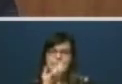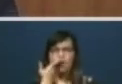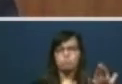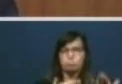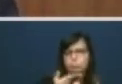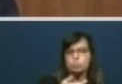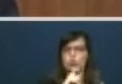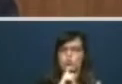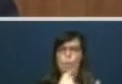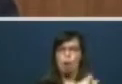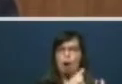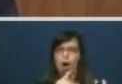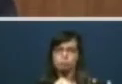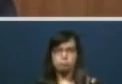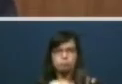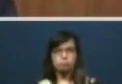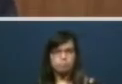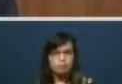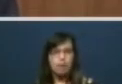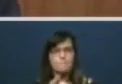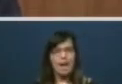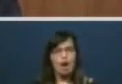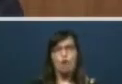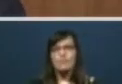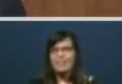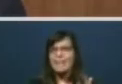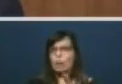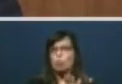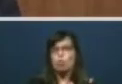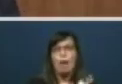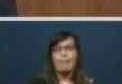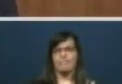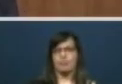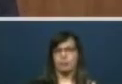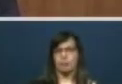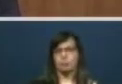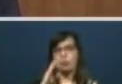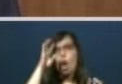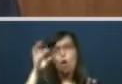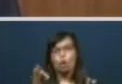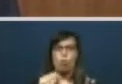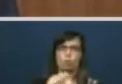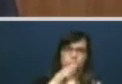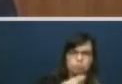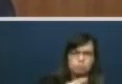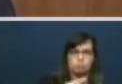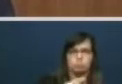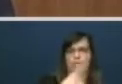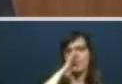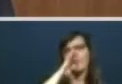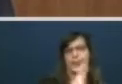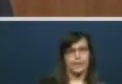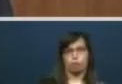individuales de cada caso para ofrecer los recursos necesarios por supuesto alimenticios directamente